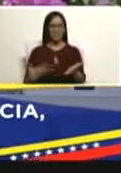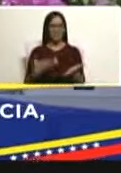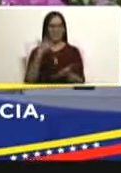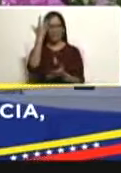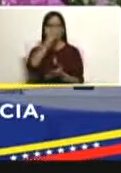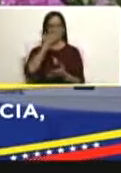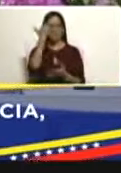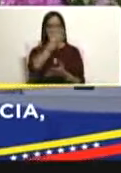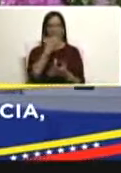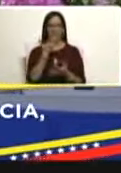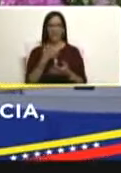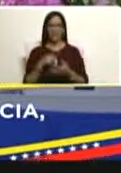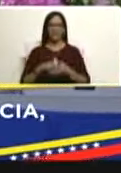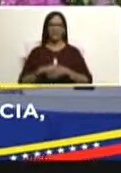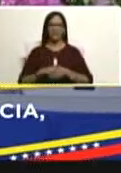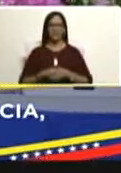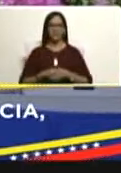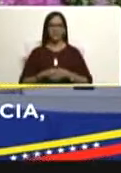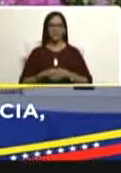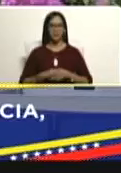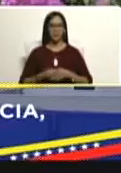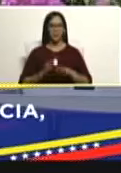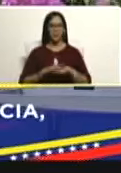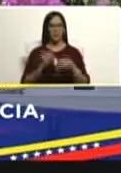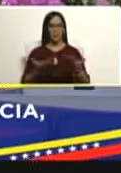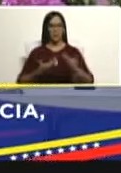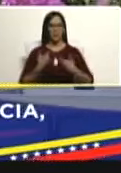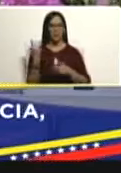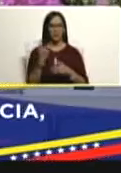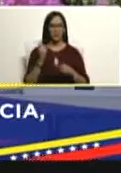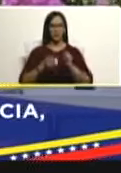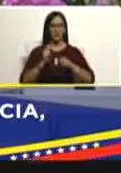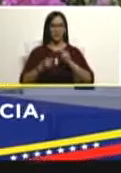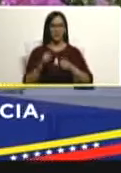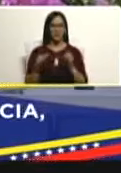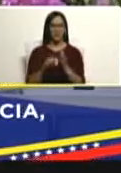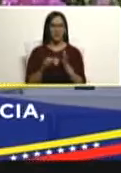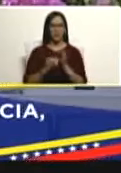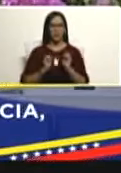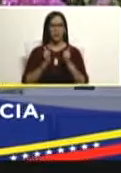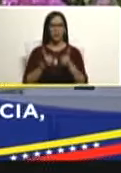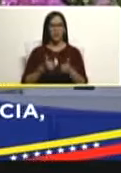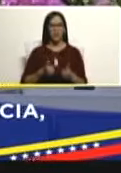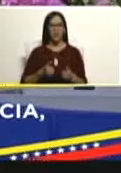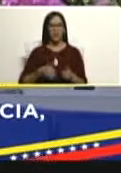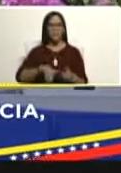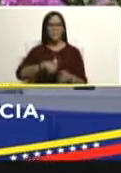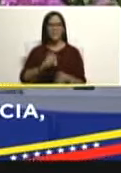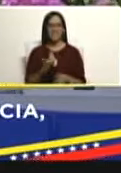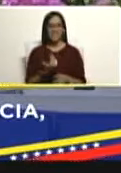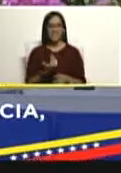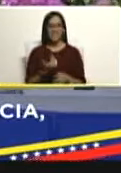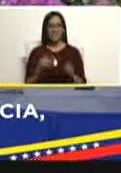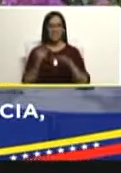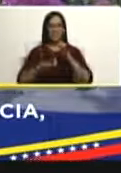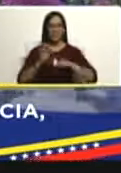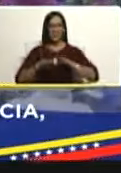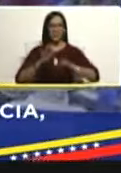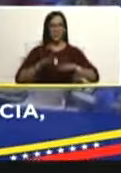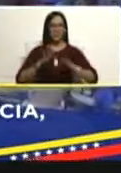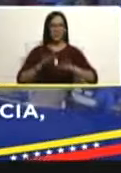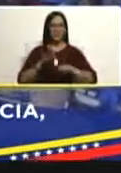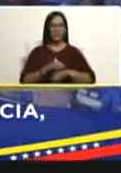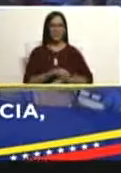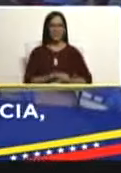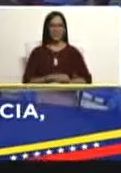¿verdad? ¿Por qué no me dan un solo de percusión ahí para ver por dónde podemos empezar? Que suenen los tambores. Que